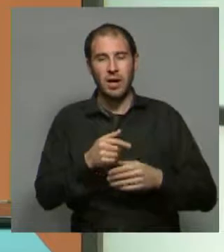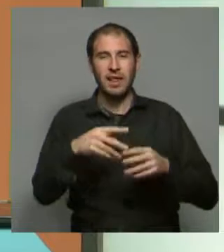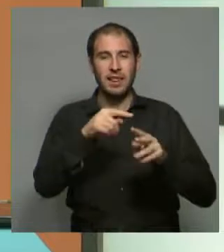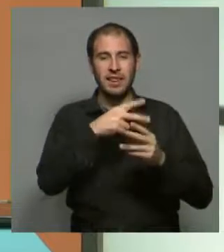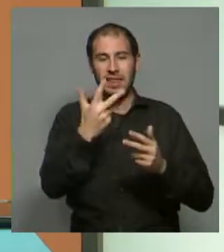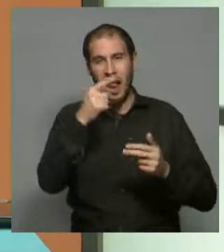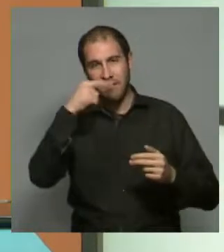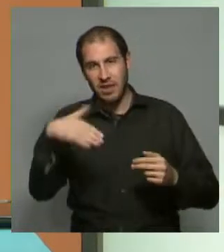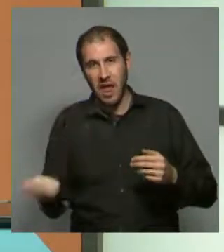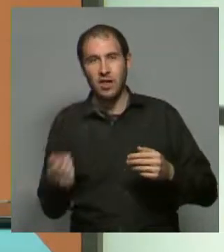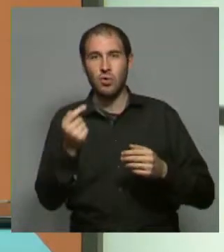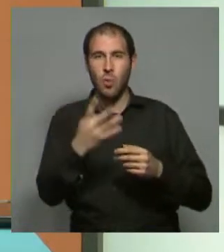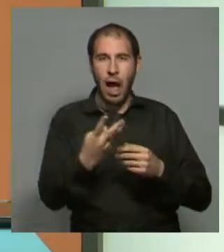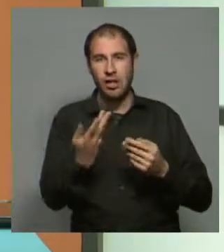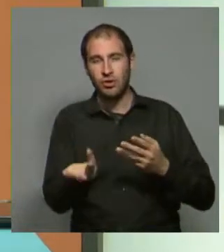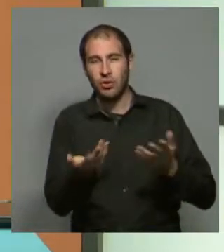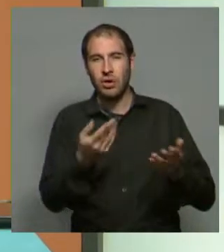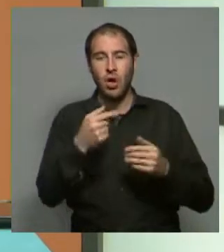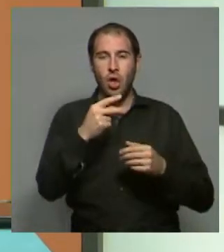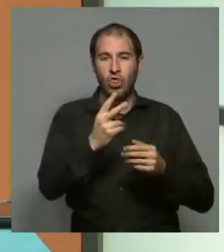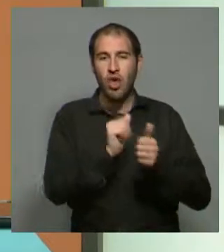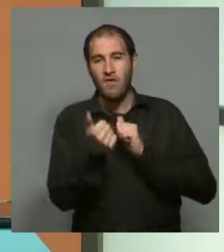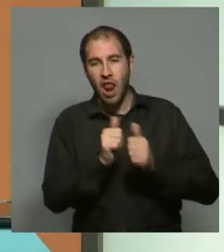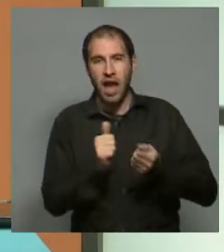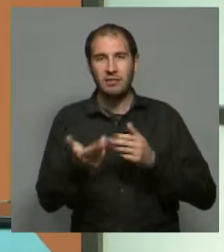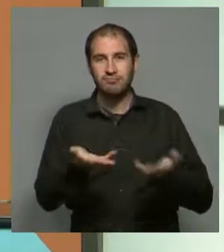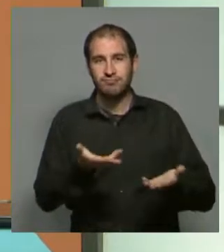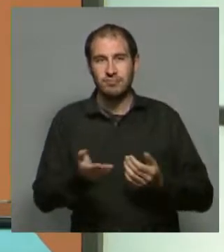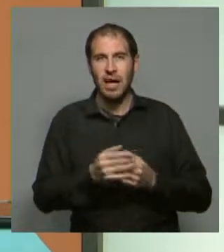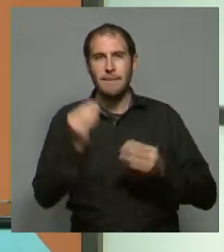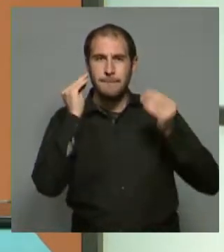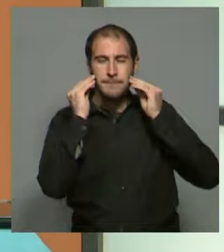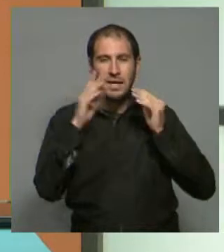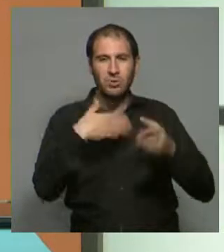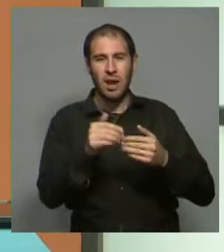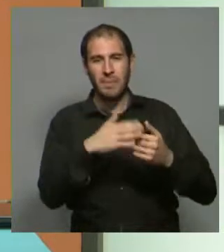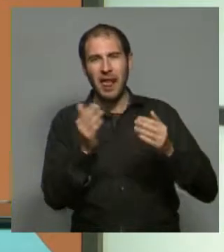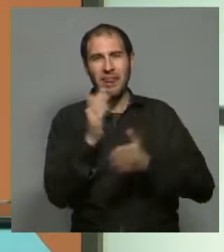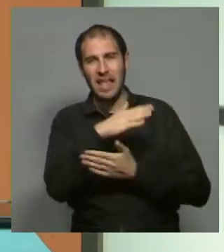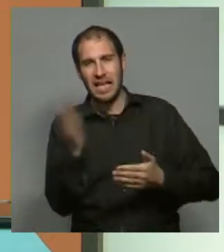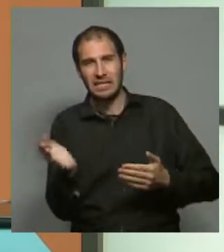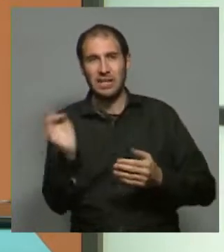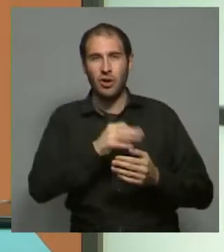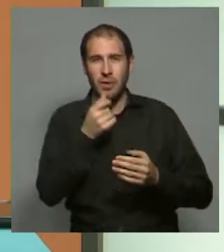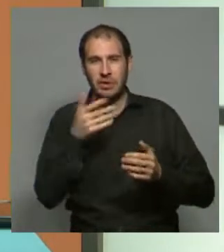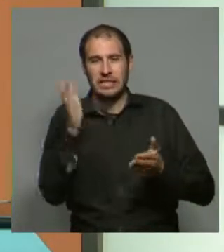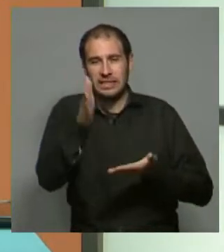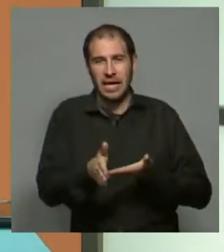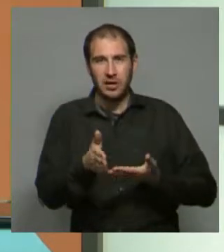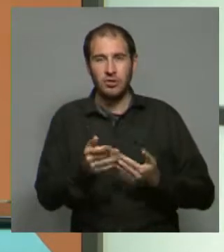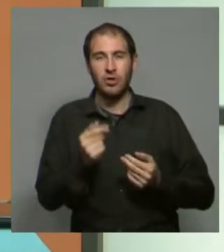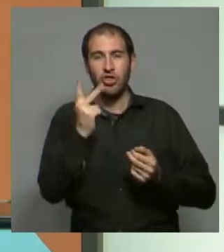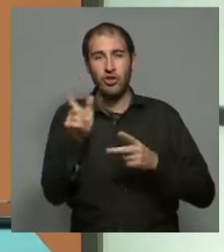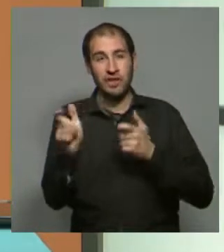3 en el fondo, si con línea de 4, si va a jugar con 2 volantes de contención, si Messi va a jugar más tirado a la derecha o se puede cerrar al centro con